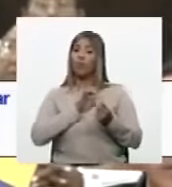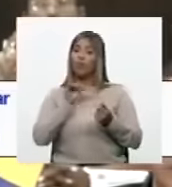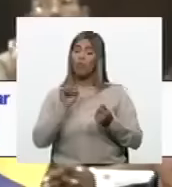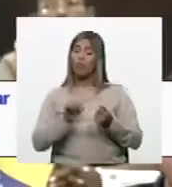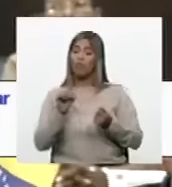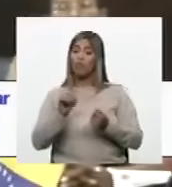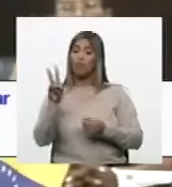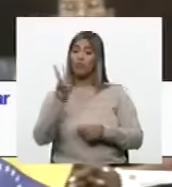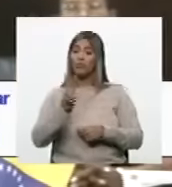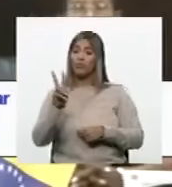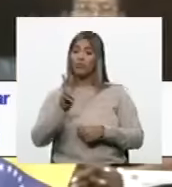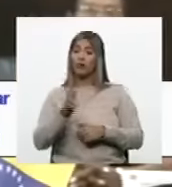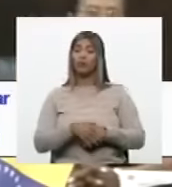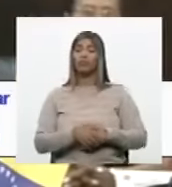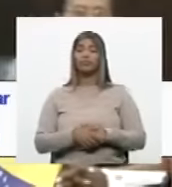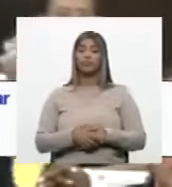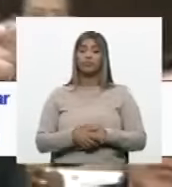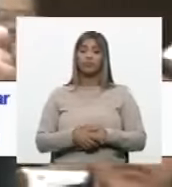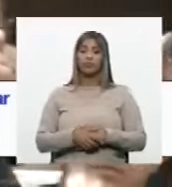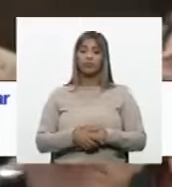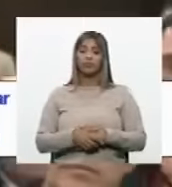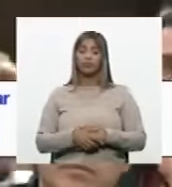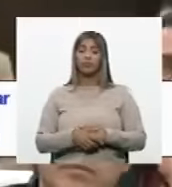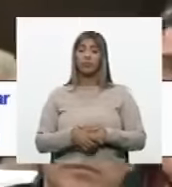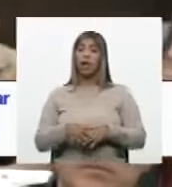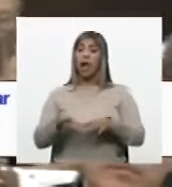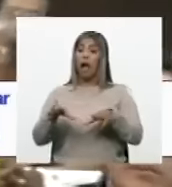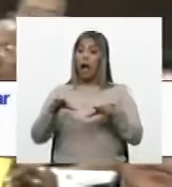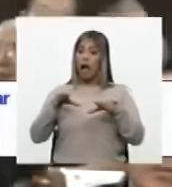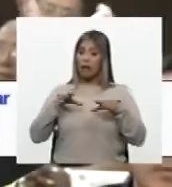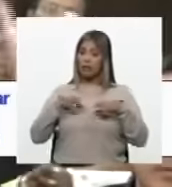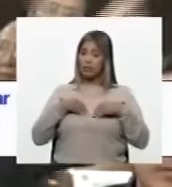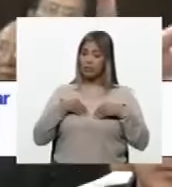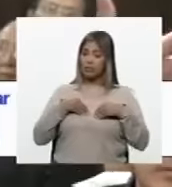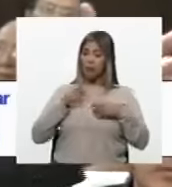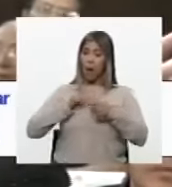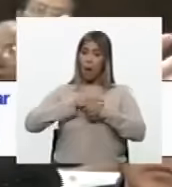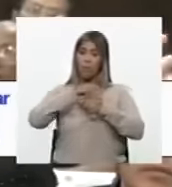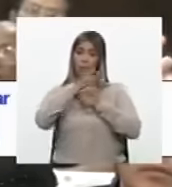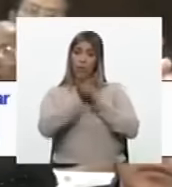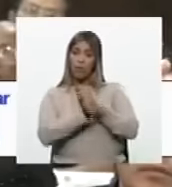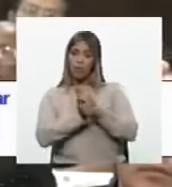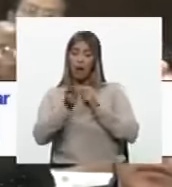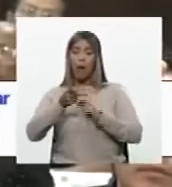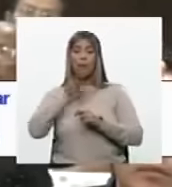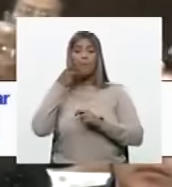la República. Asumir posiciones de proyectos políticos